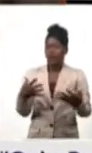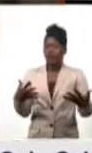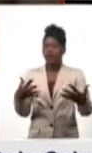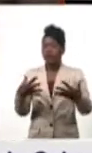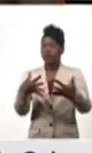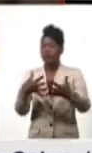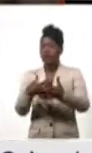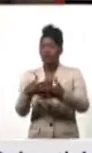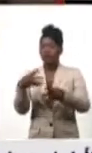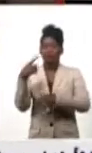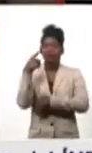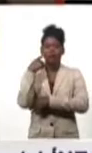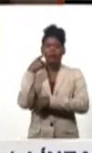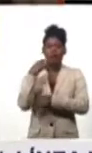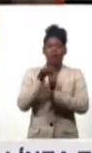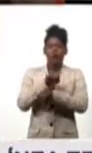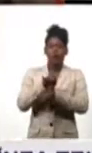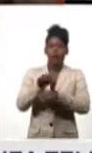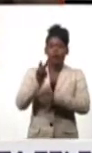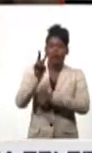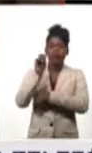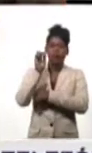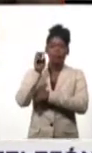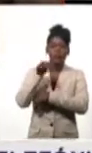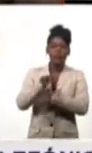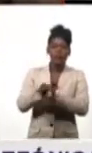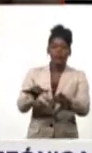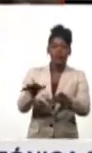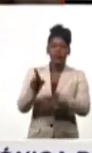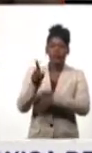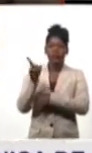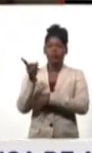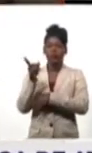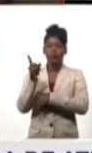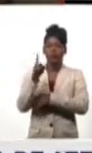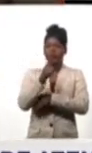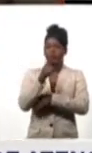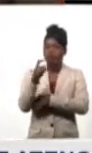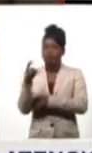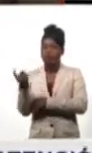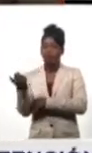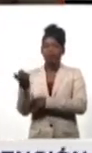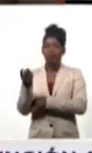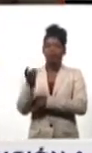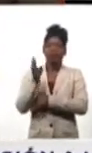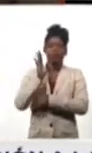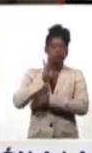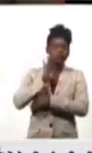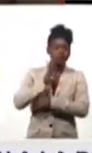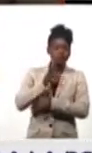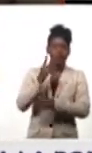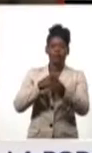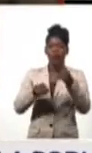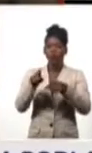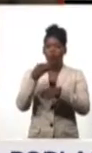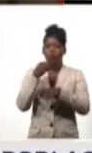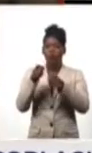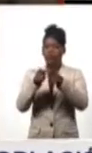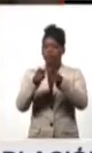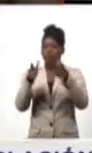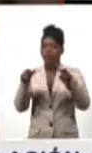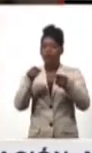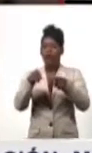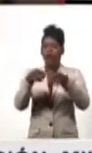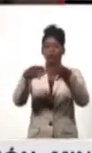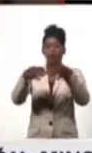ilustrar, son virus, bacterias, hongos, o sea, los microorganismos pueden ser muchos. Normalmente ellos existen en la naturaleza